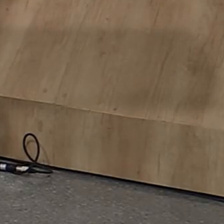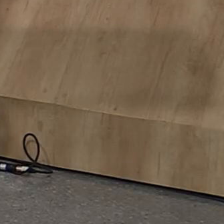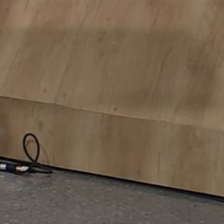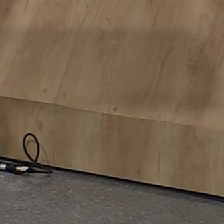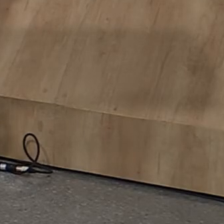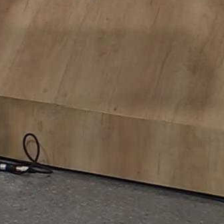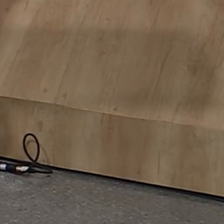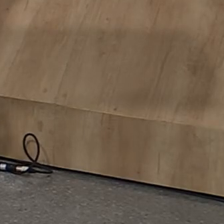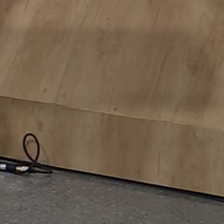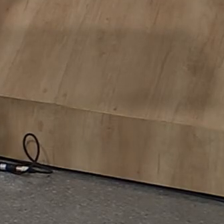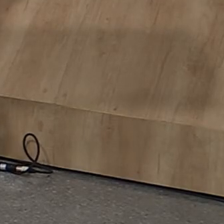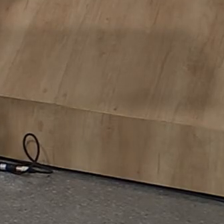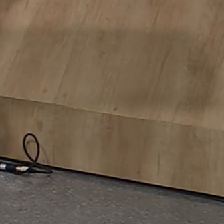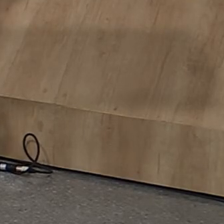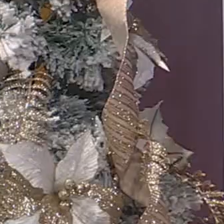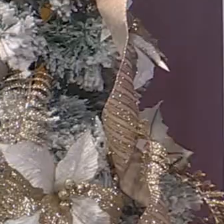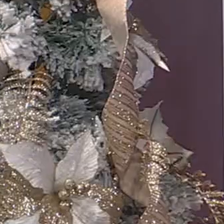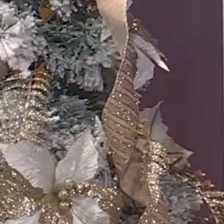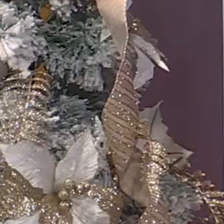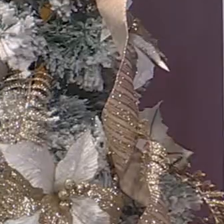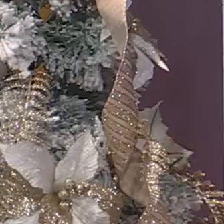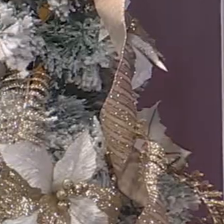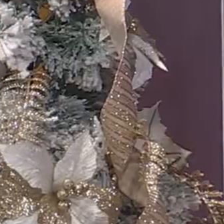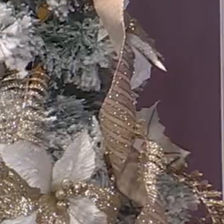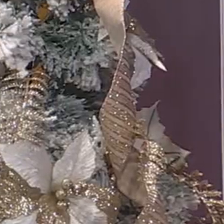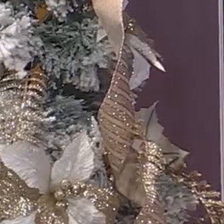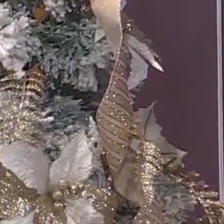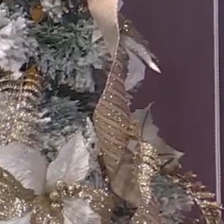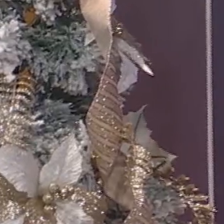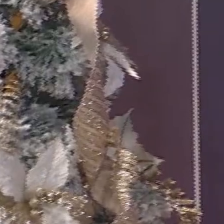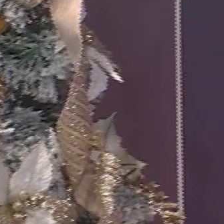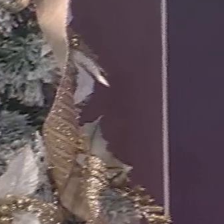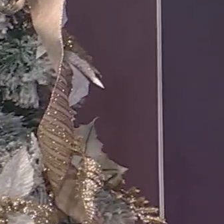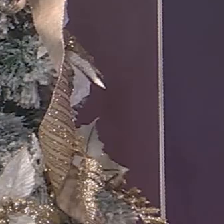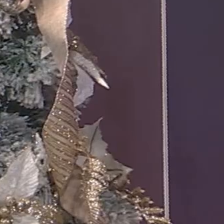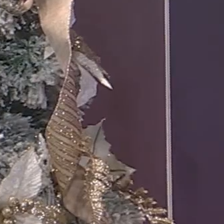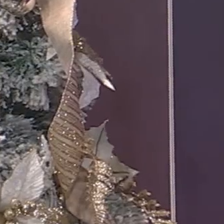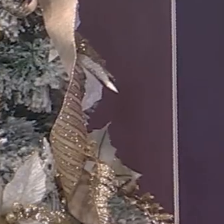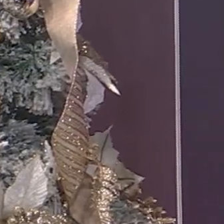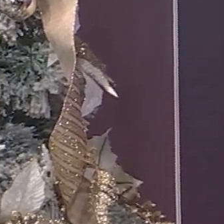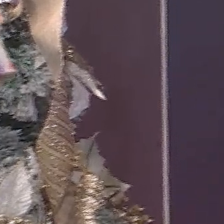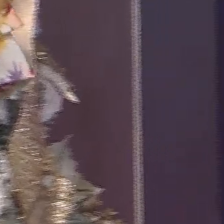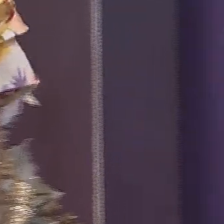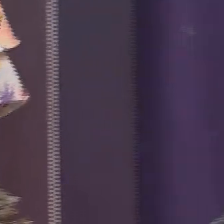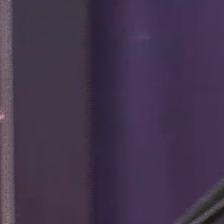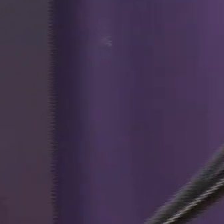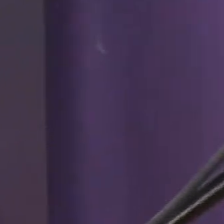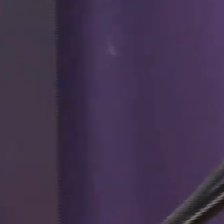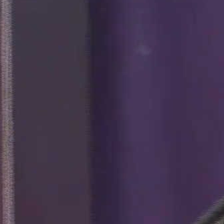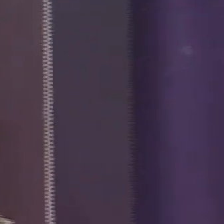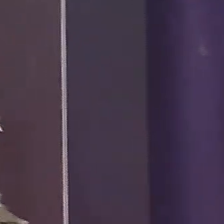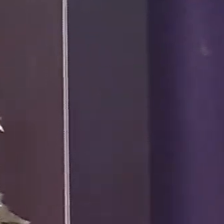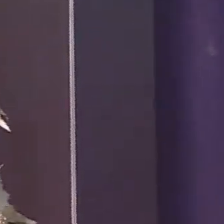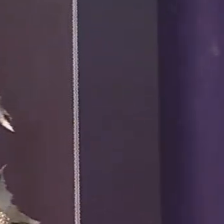Y escarpines viven burbujas de amor. La mirada del niño cantor creando